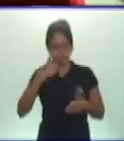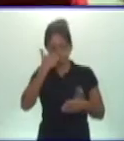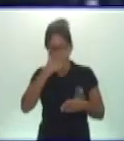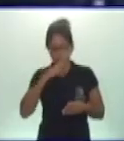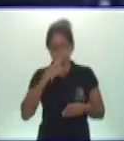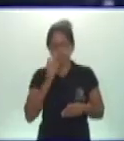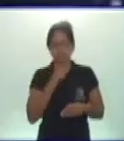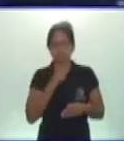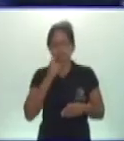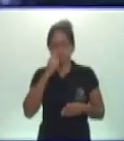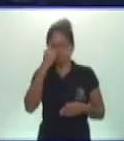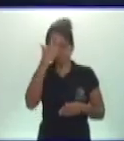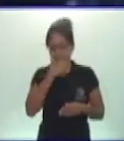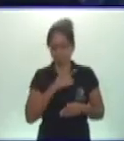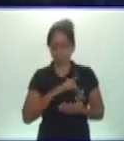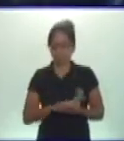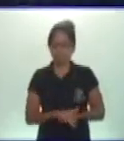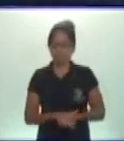Habana.